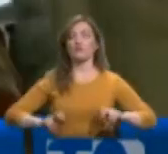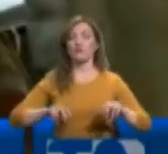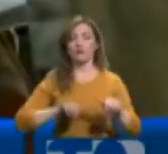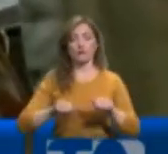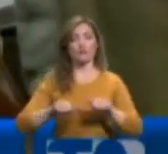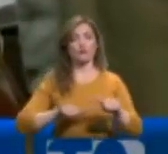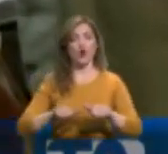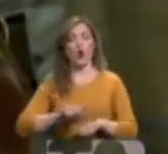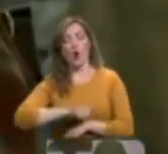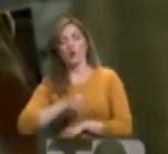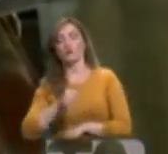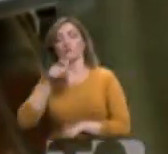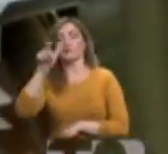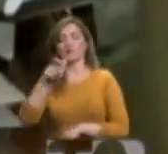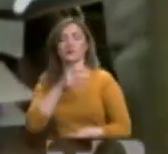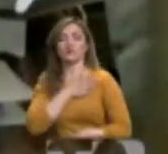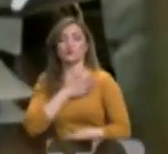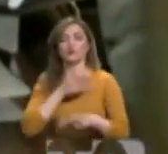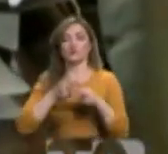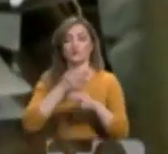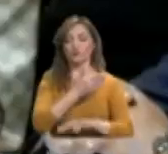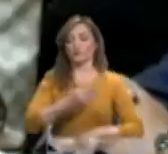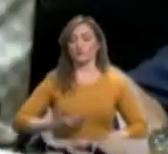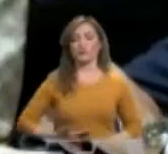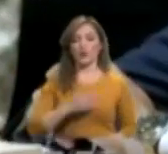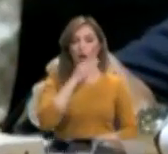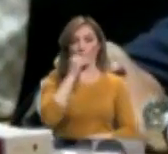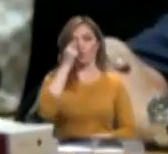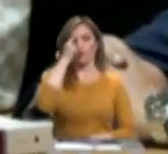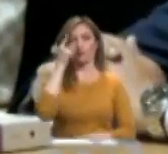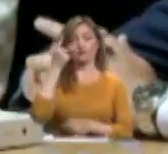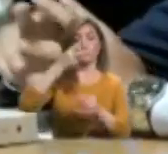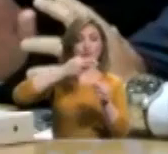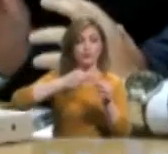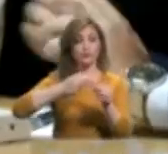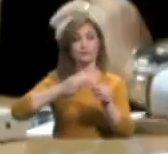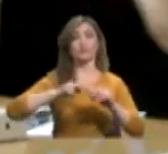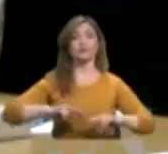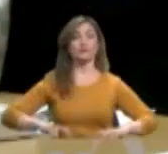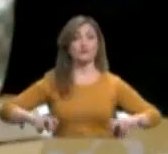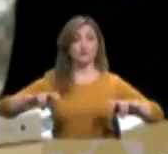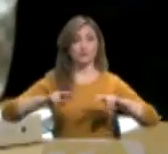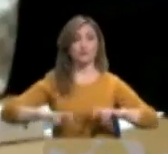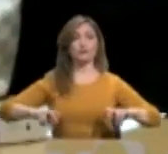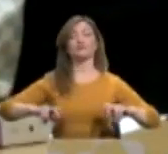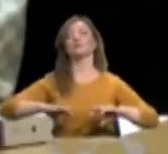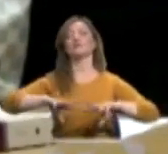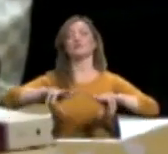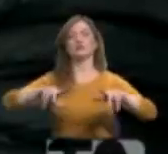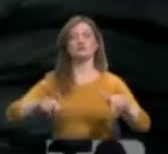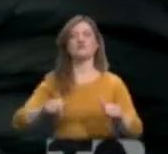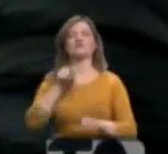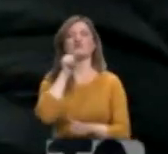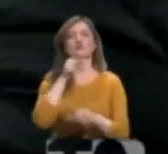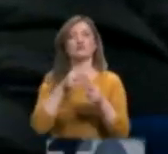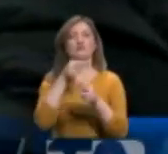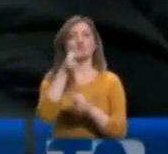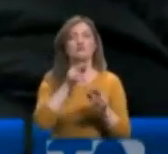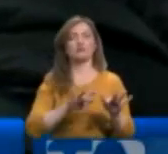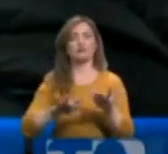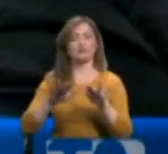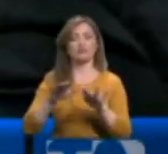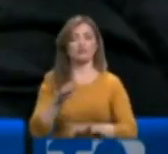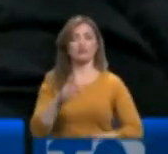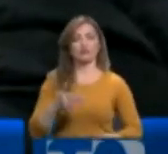tramiten. Otro de los hombres de confianza del expresidente Rafael Correa, involucrado dentro de la investigación por concusión, es el exsecretario jurídico